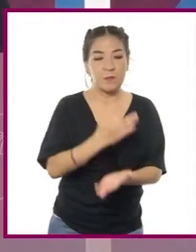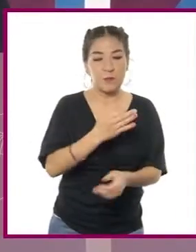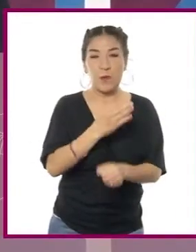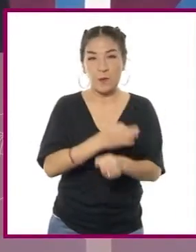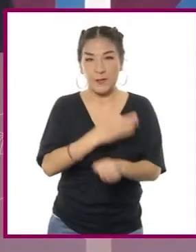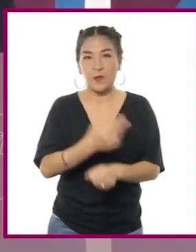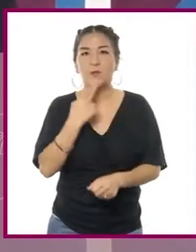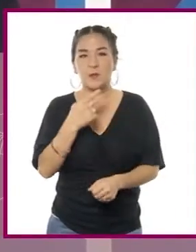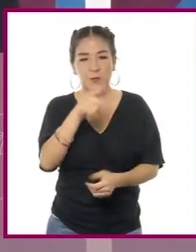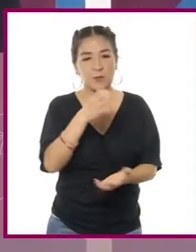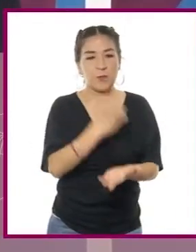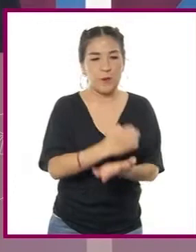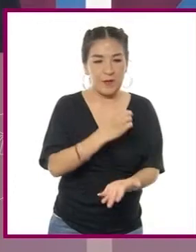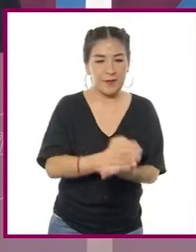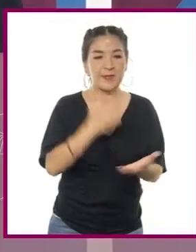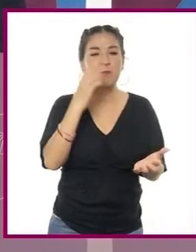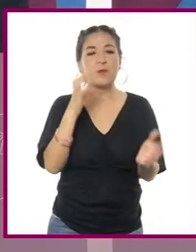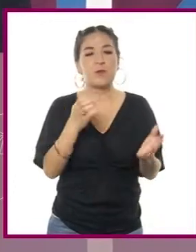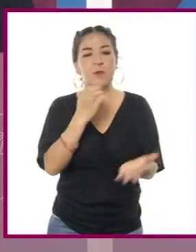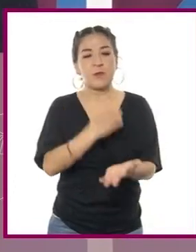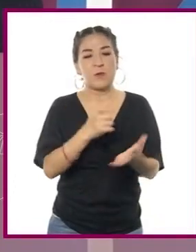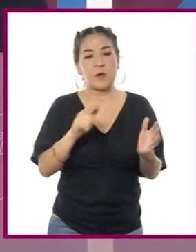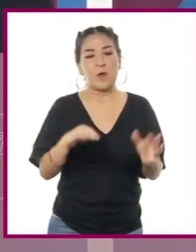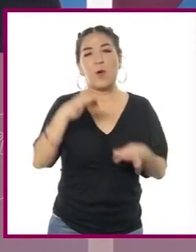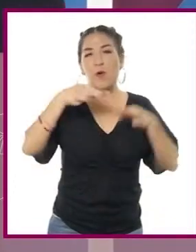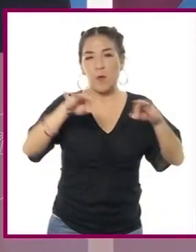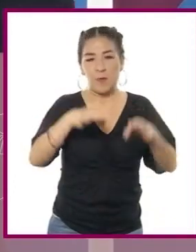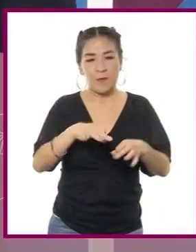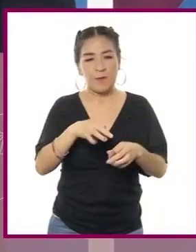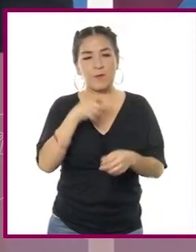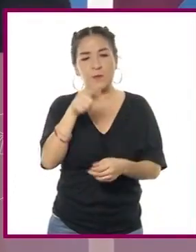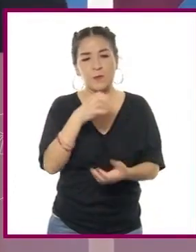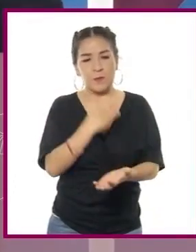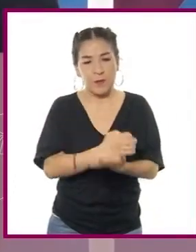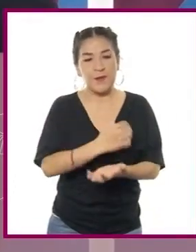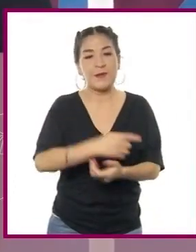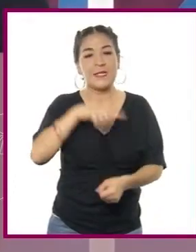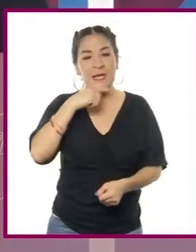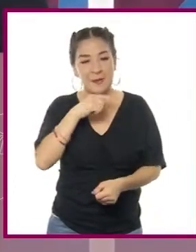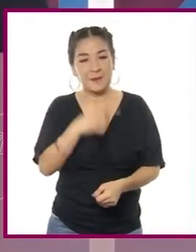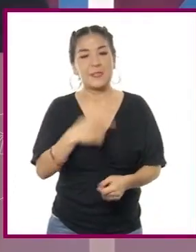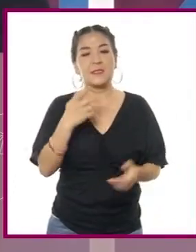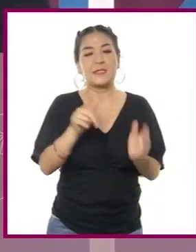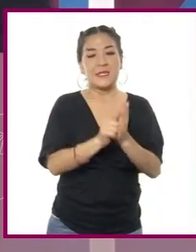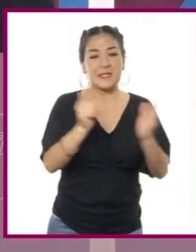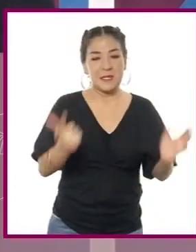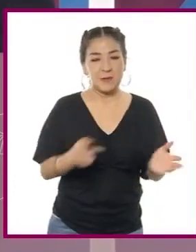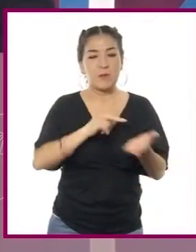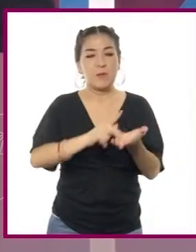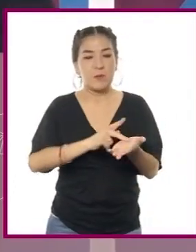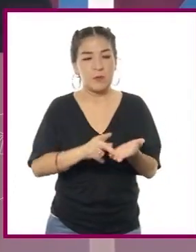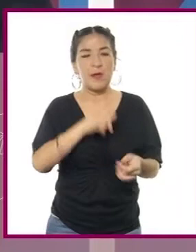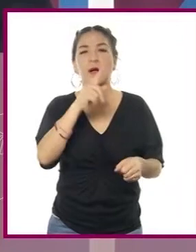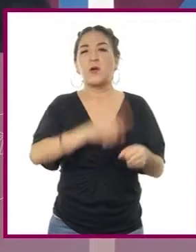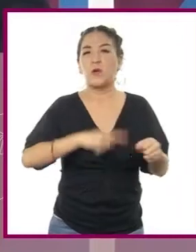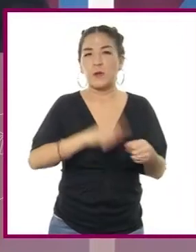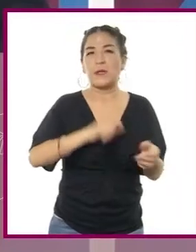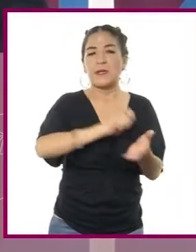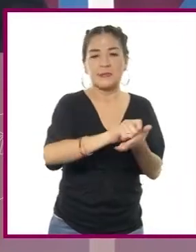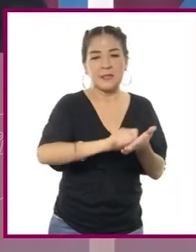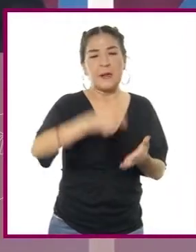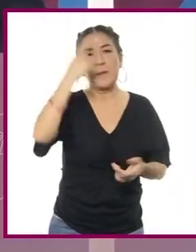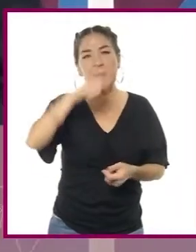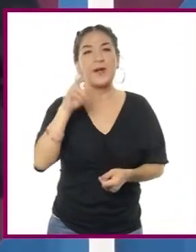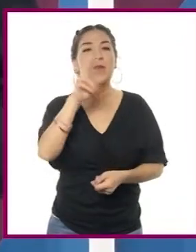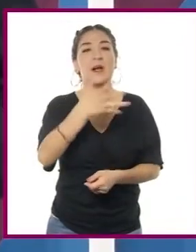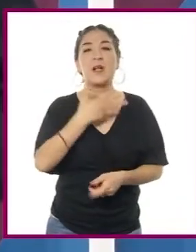texto, cuaderno de la asignatura, lápiz o bolígrafo y colores para registrar las ideas principales, así como dudas y